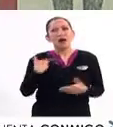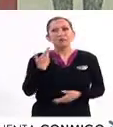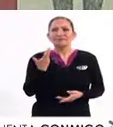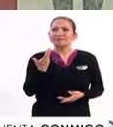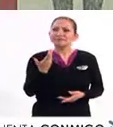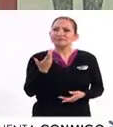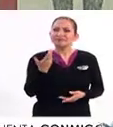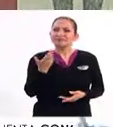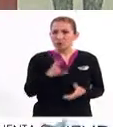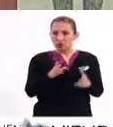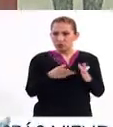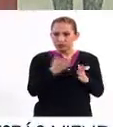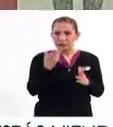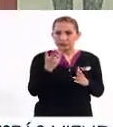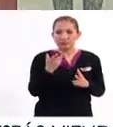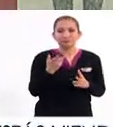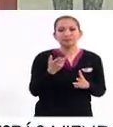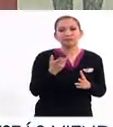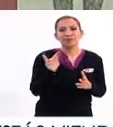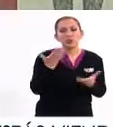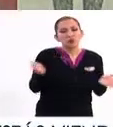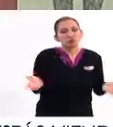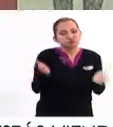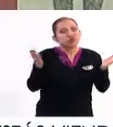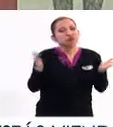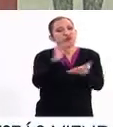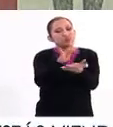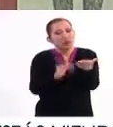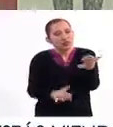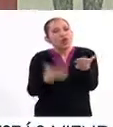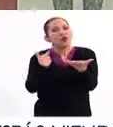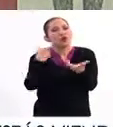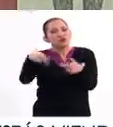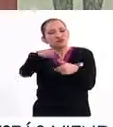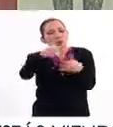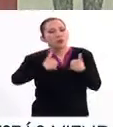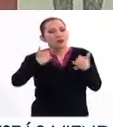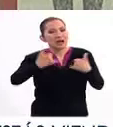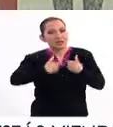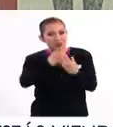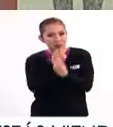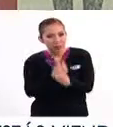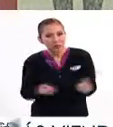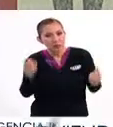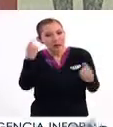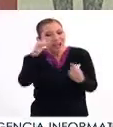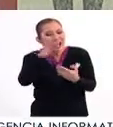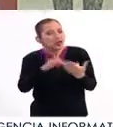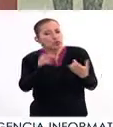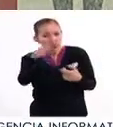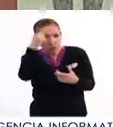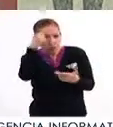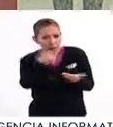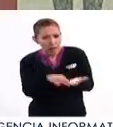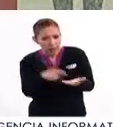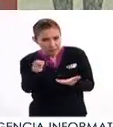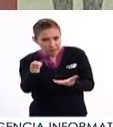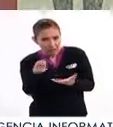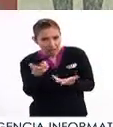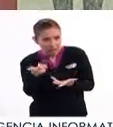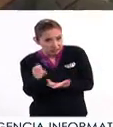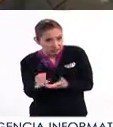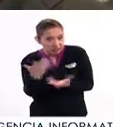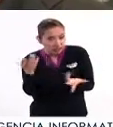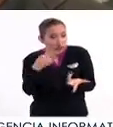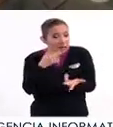lean, ¿tú crees que esa fórmula de utilizar imágenes de la mano, de textos, serían parte de una opción? Yo